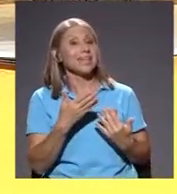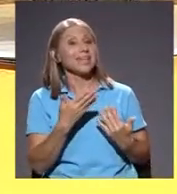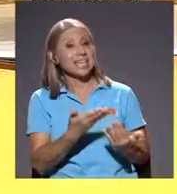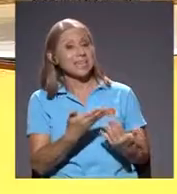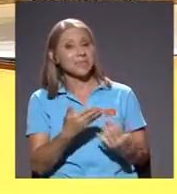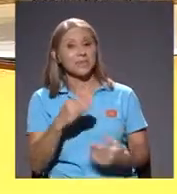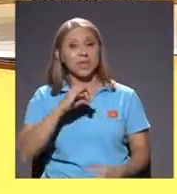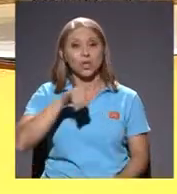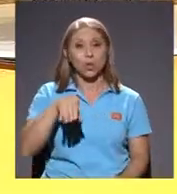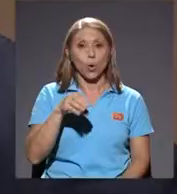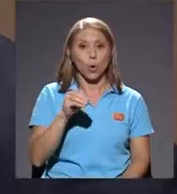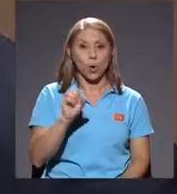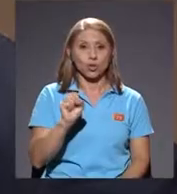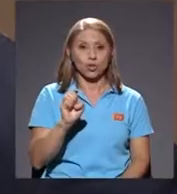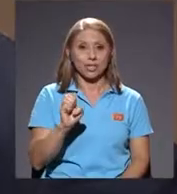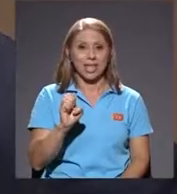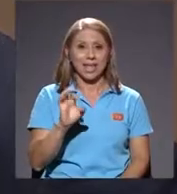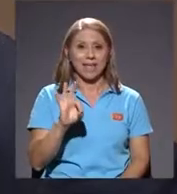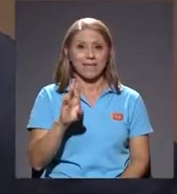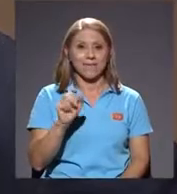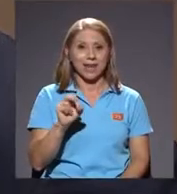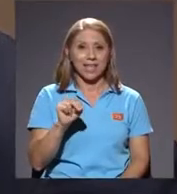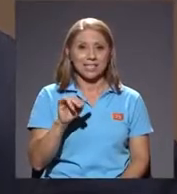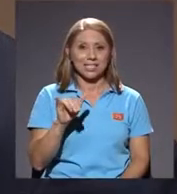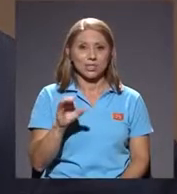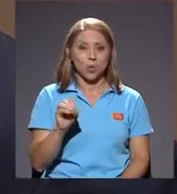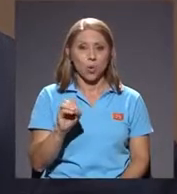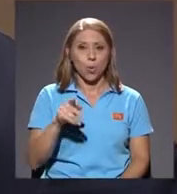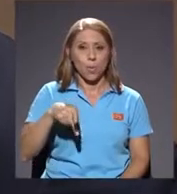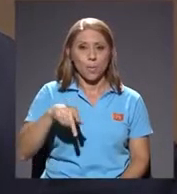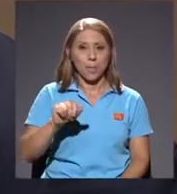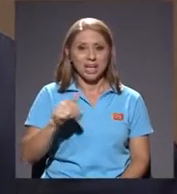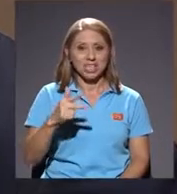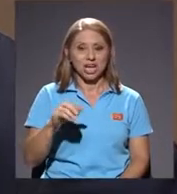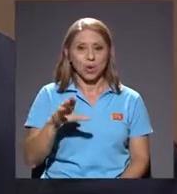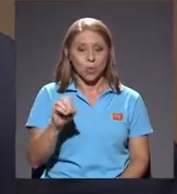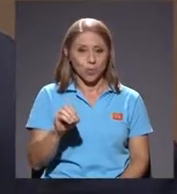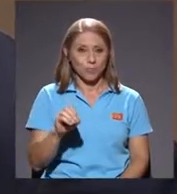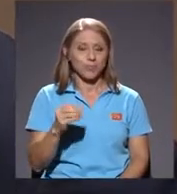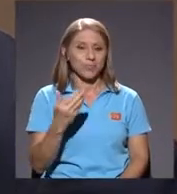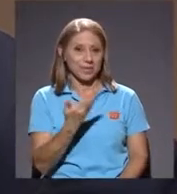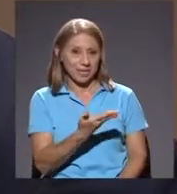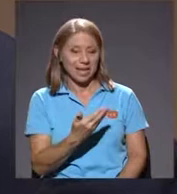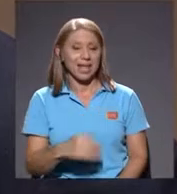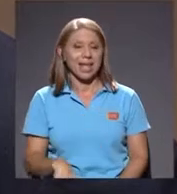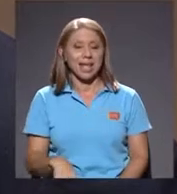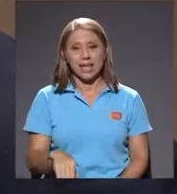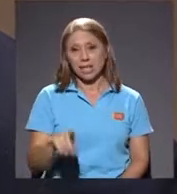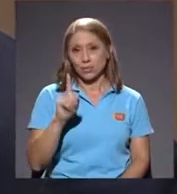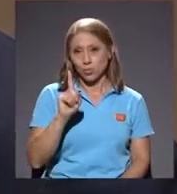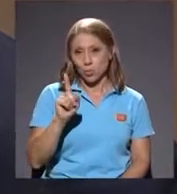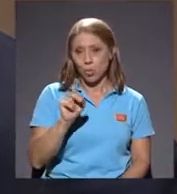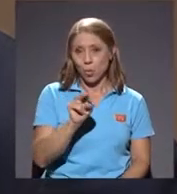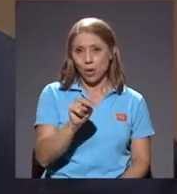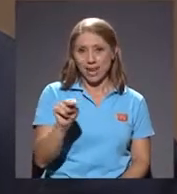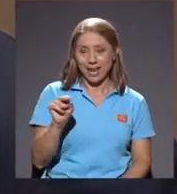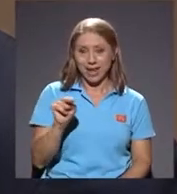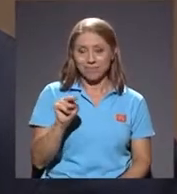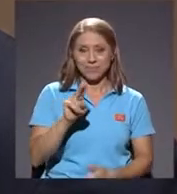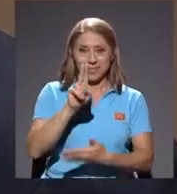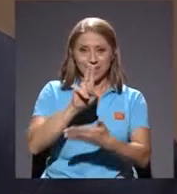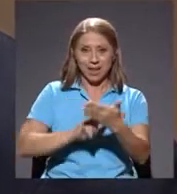jose francisco pacheco es un colega de la